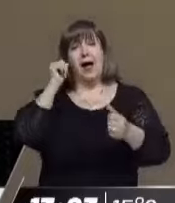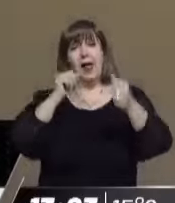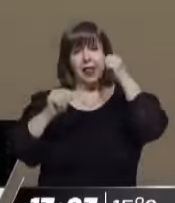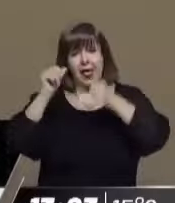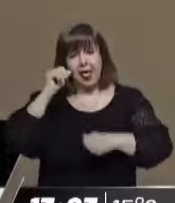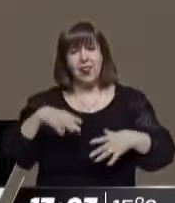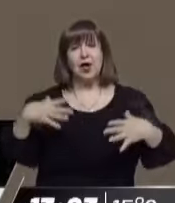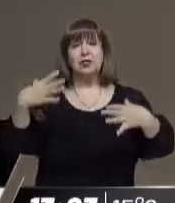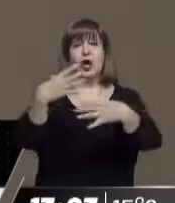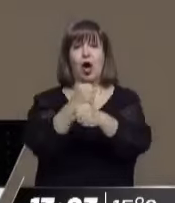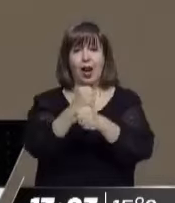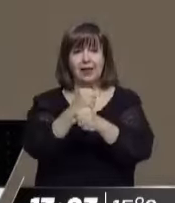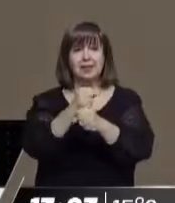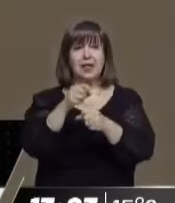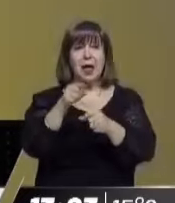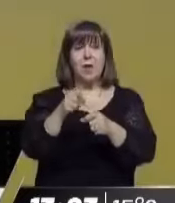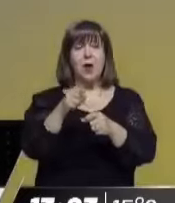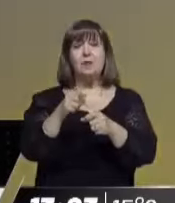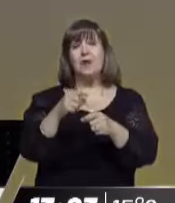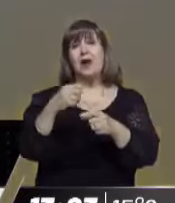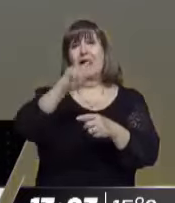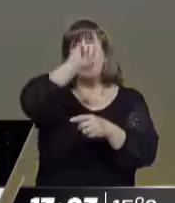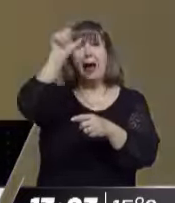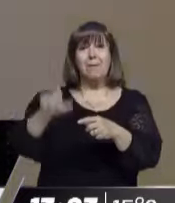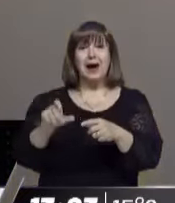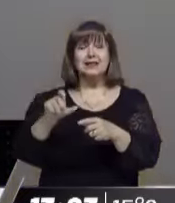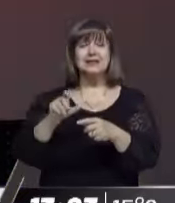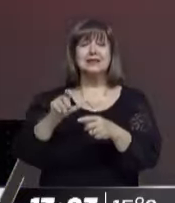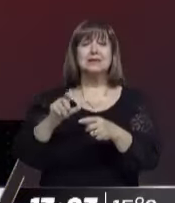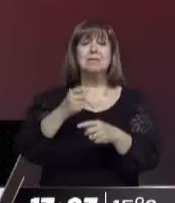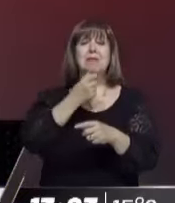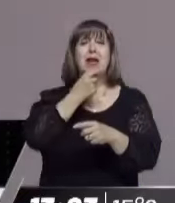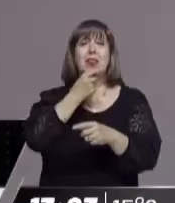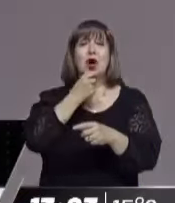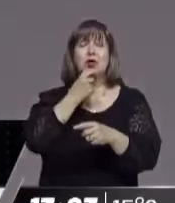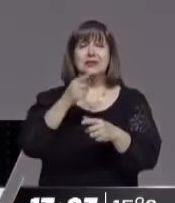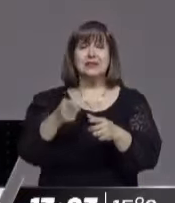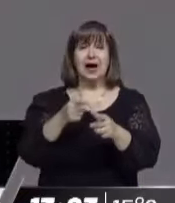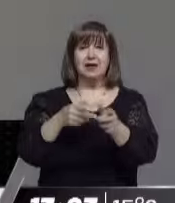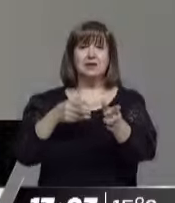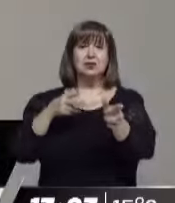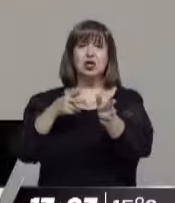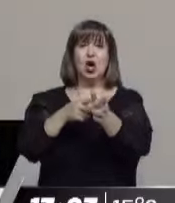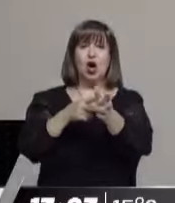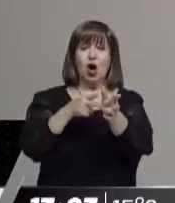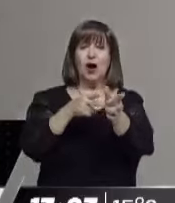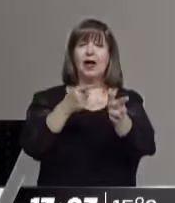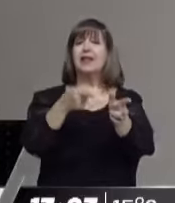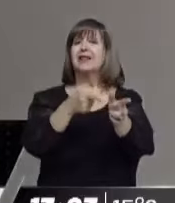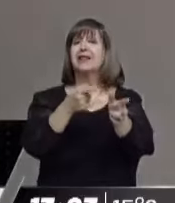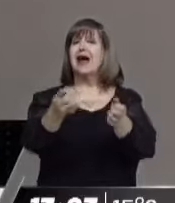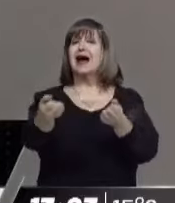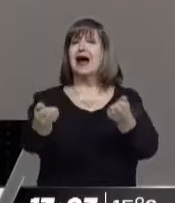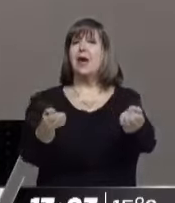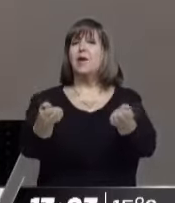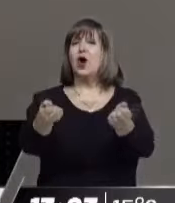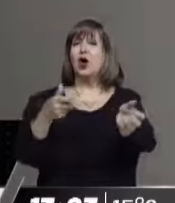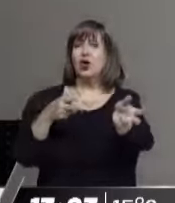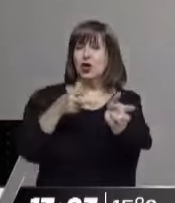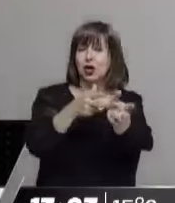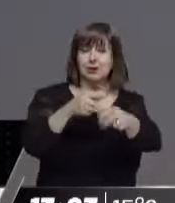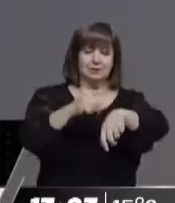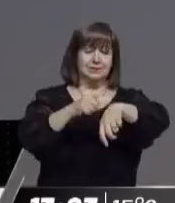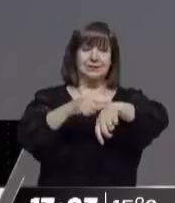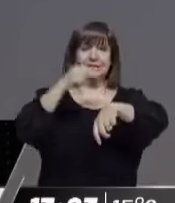el colectivo en el que viajaban desde La Paz hacia Mendoza chocó de atrás con un camión. Fue pasada las 7 en el acceso este,